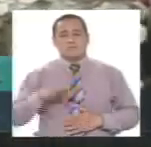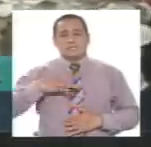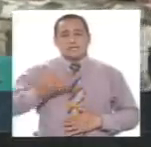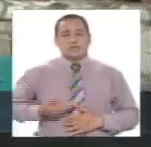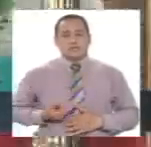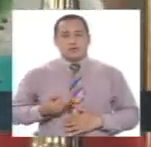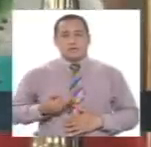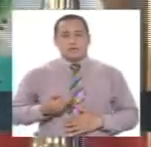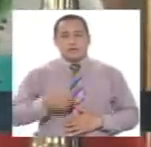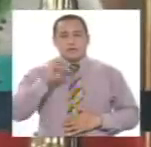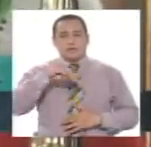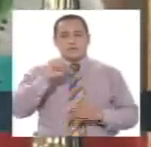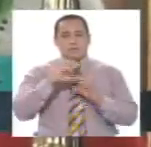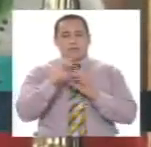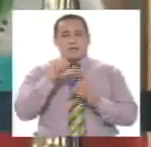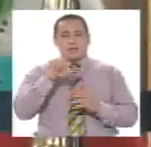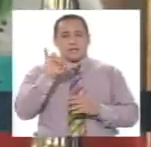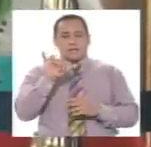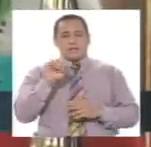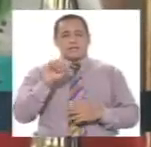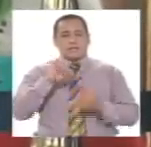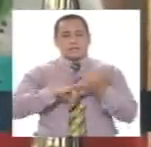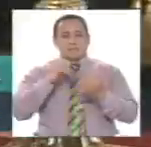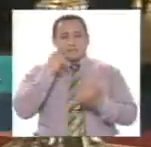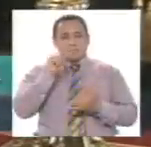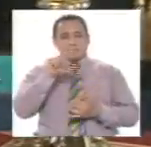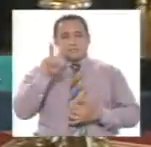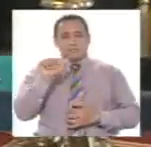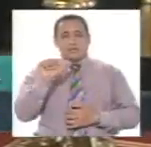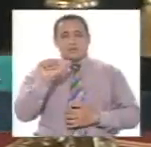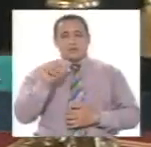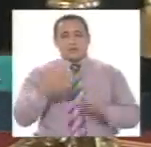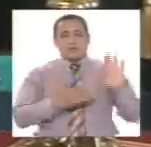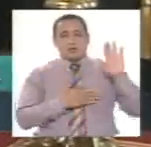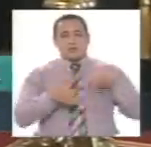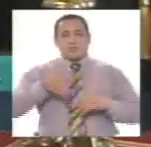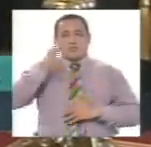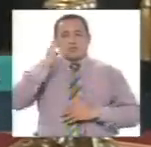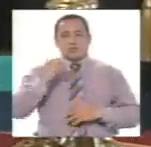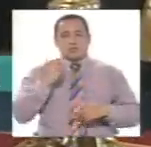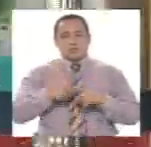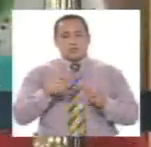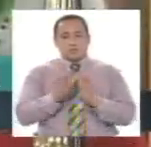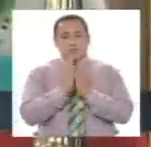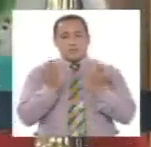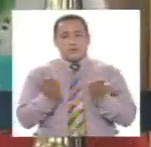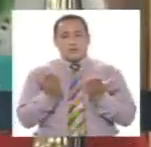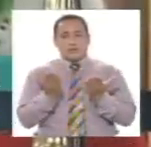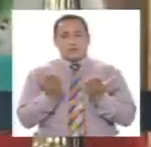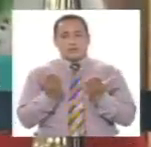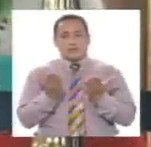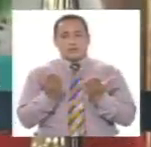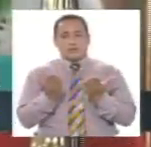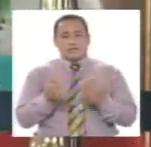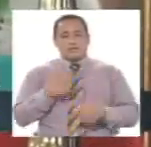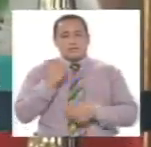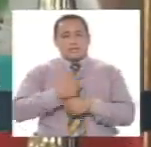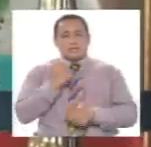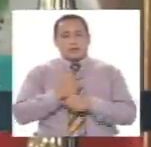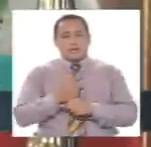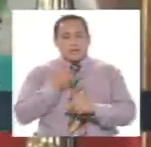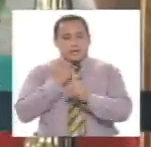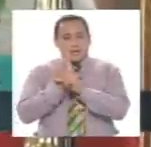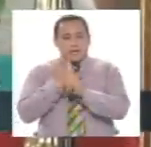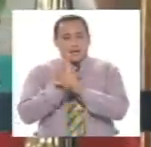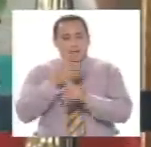Señora Magali Silva Velarde Álvarez, juráis por Dios y estos santos evangelios desempeñar